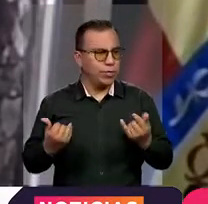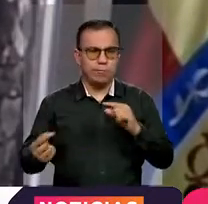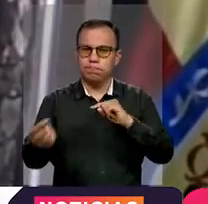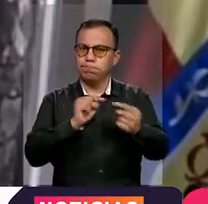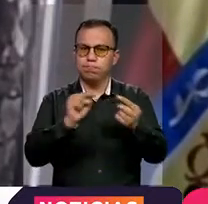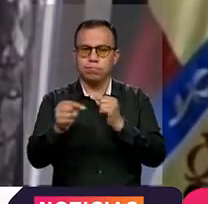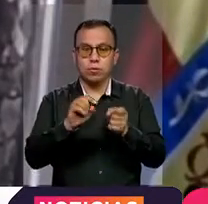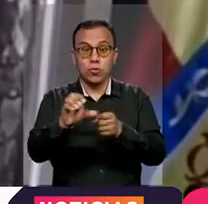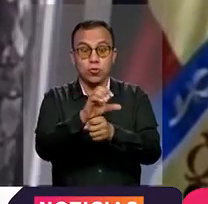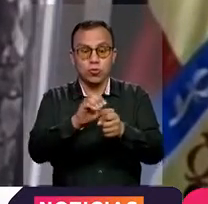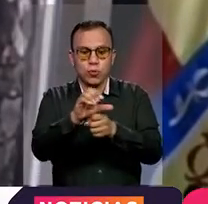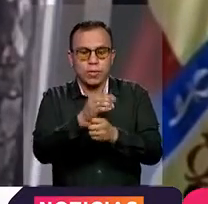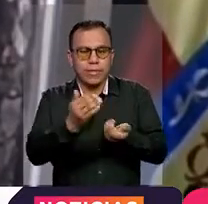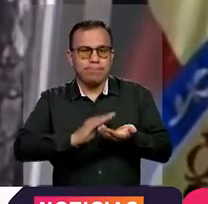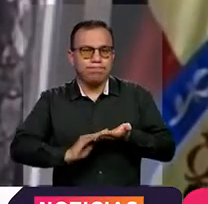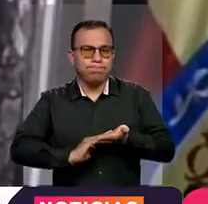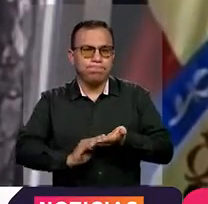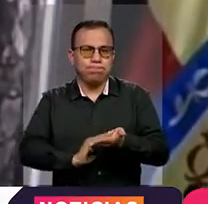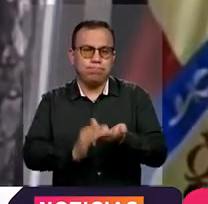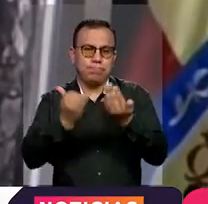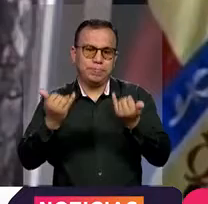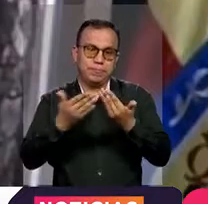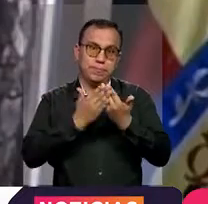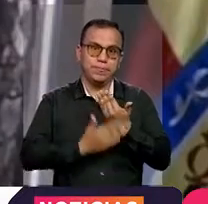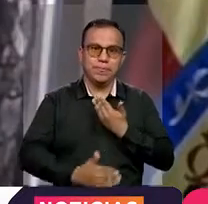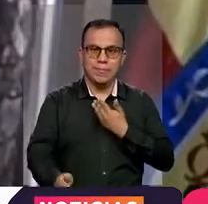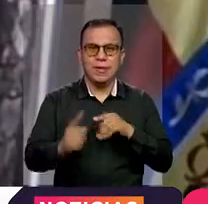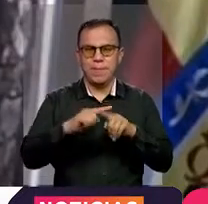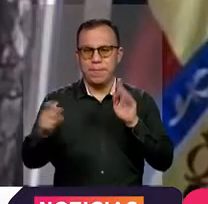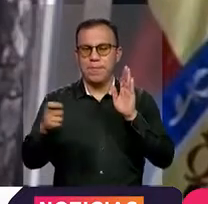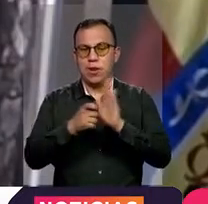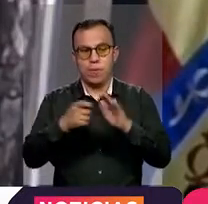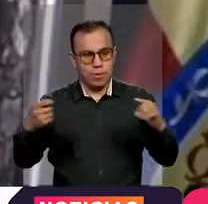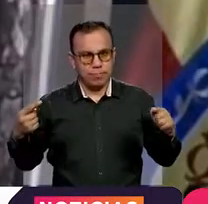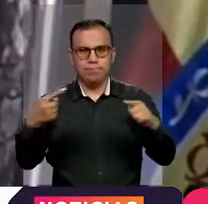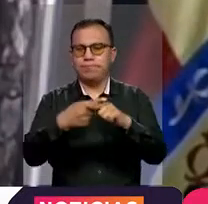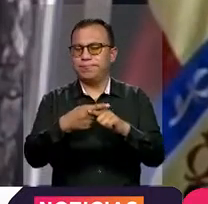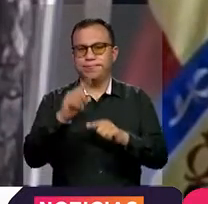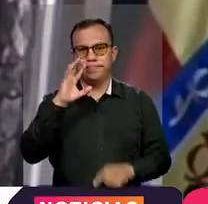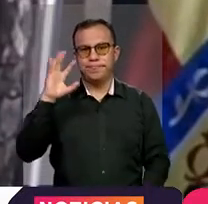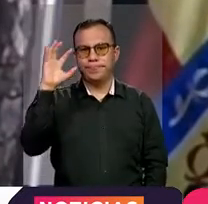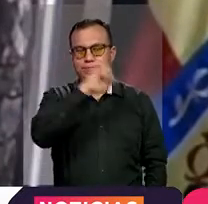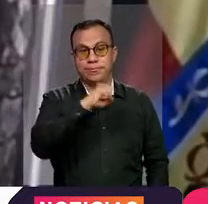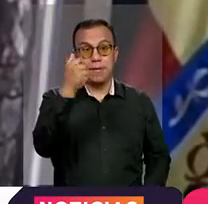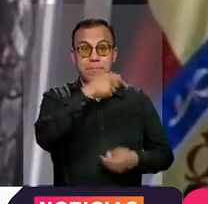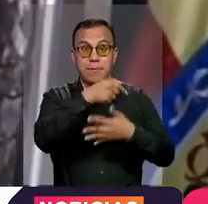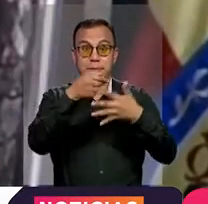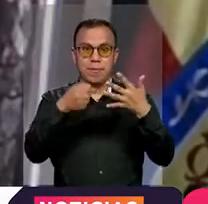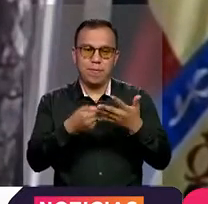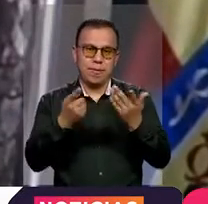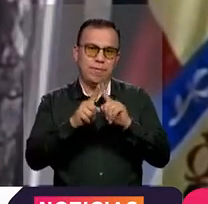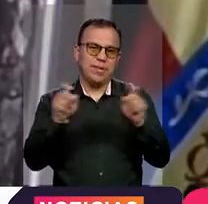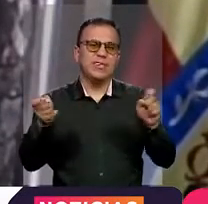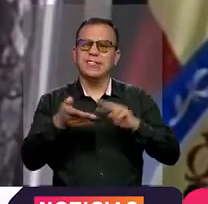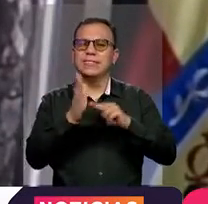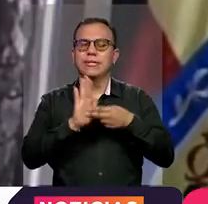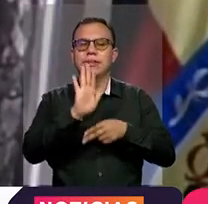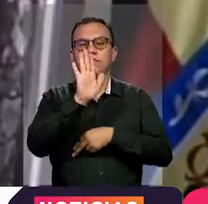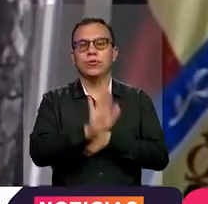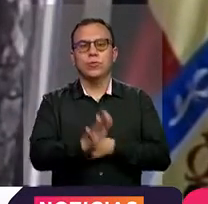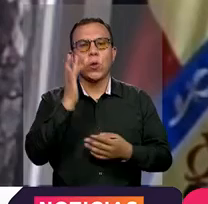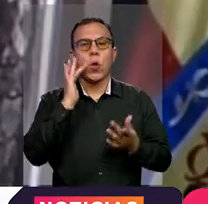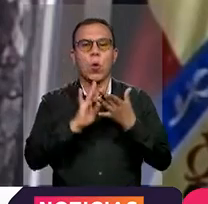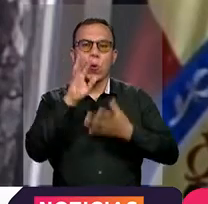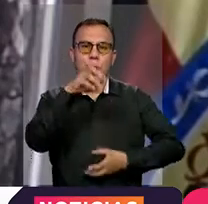debate de ciudad por resolver, pero se ha cruzado sin duda con pues, lo que significa estar